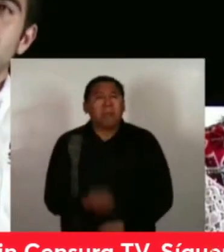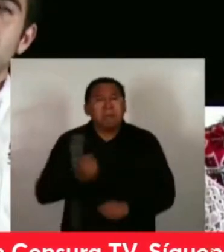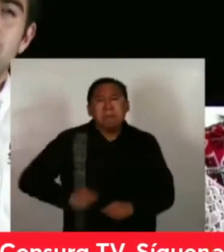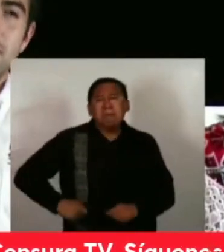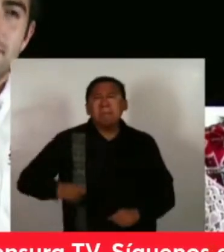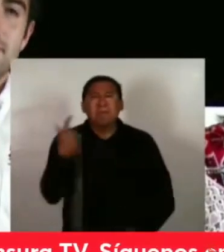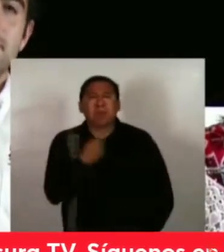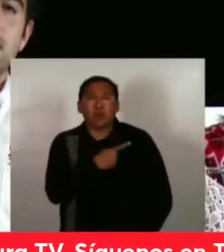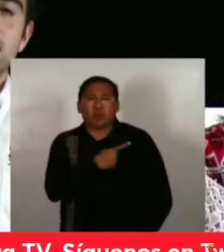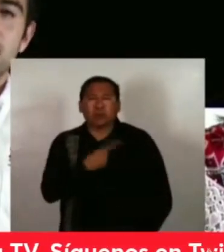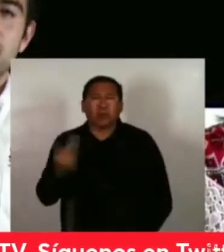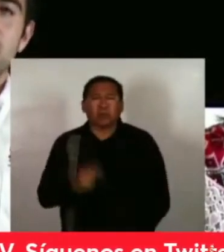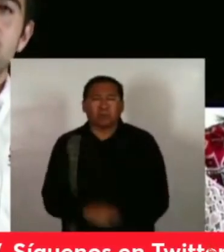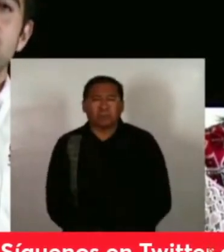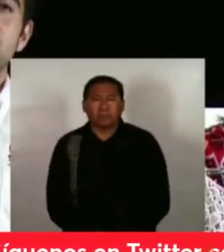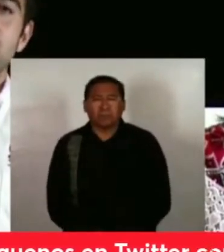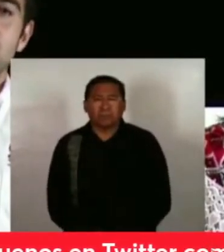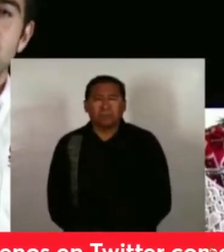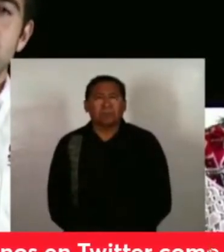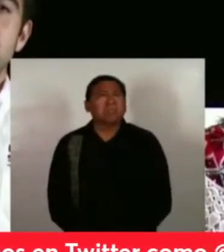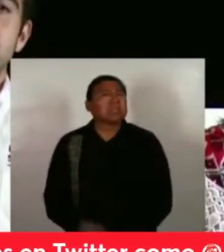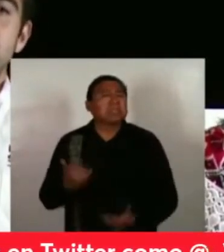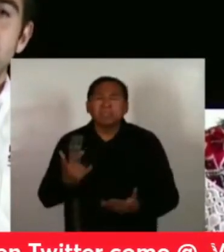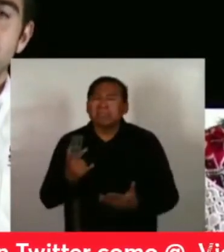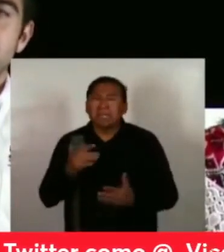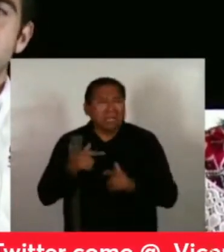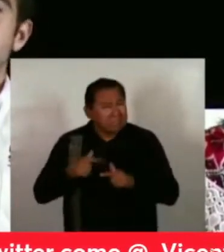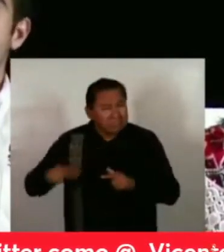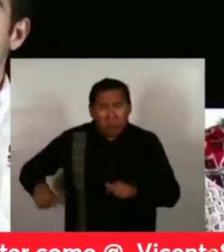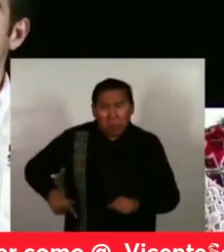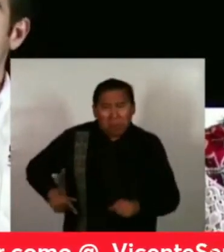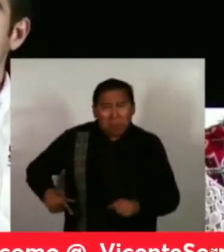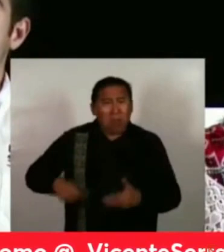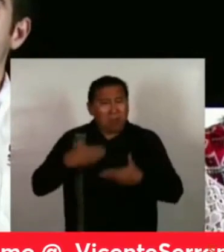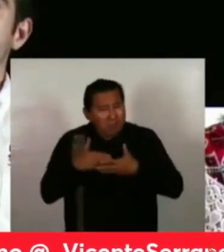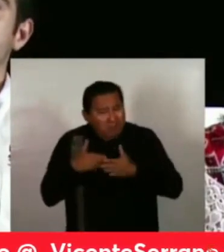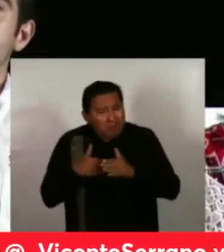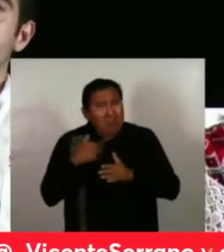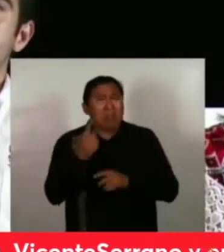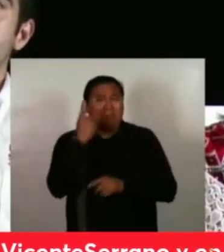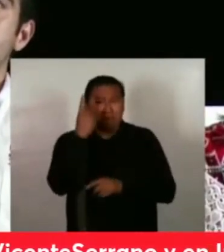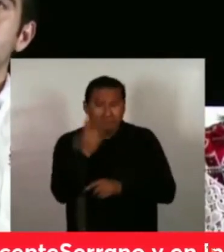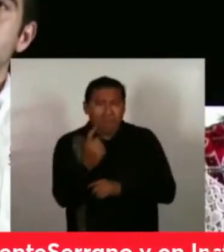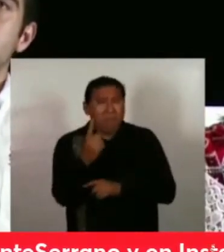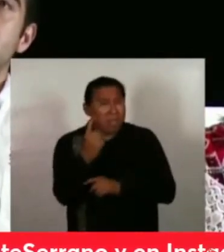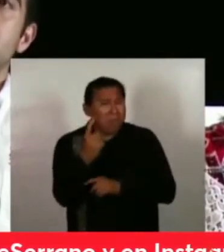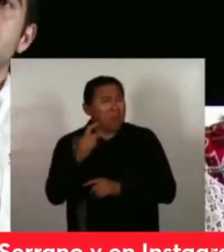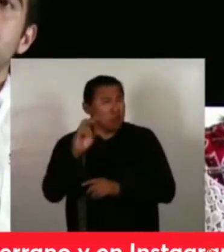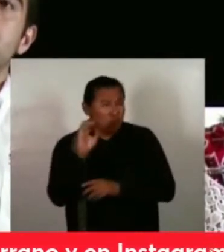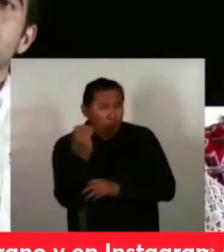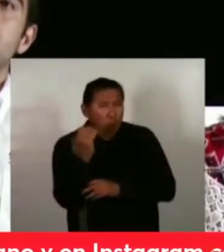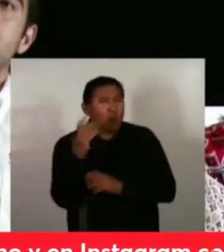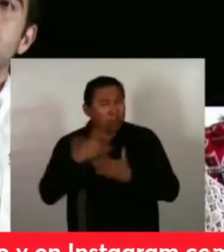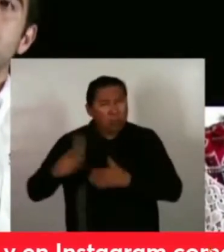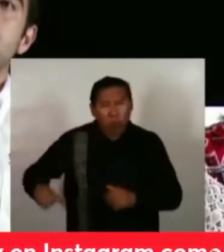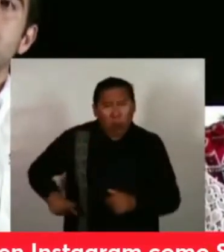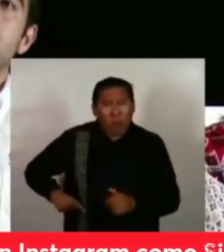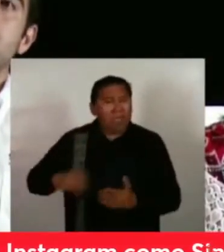primero los pobres. Así vamos a gobernar a partir del 1 de octubre, porque de